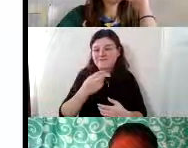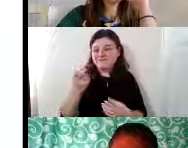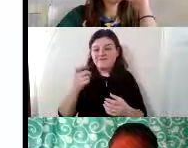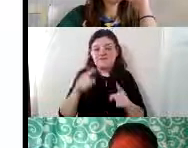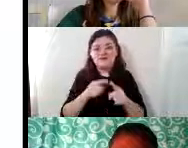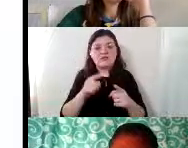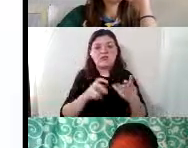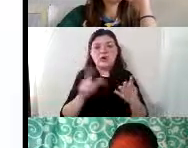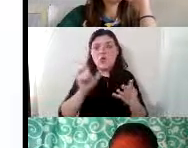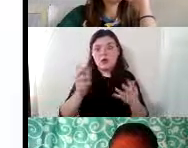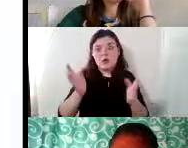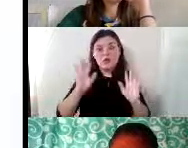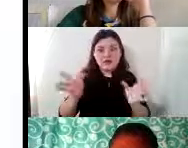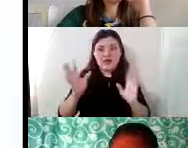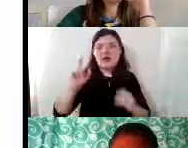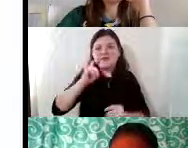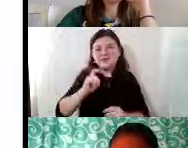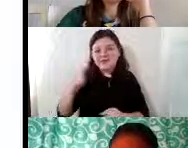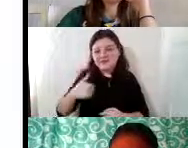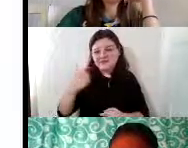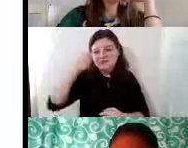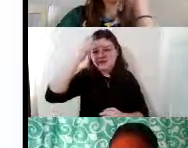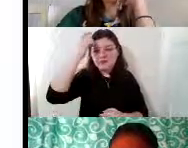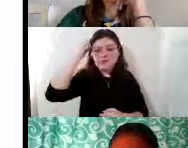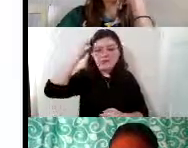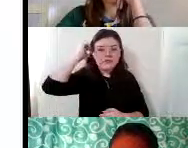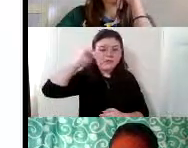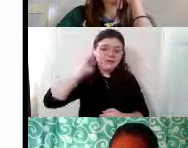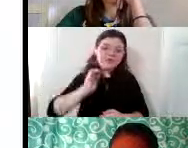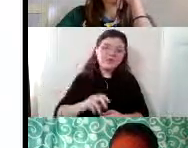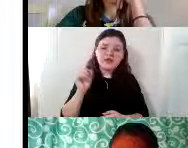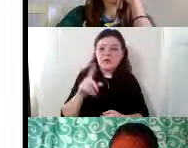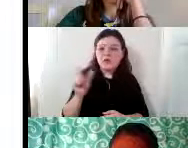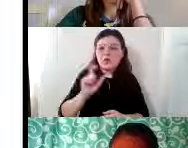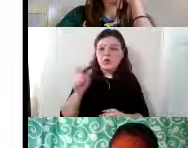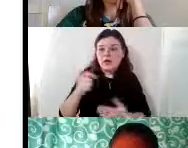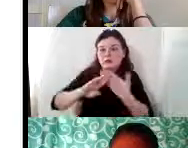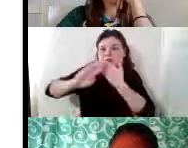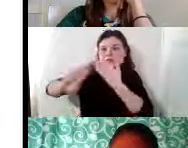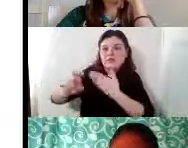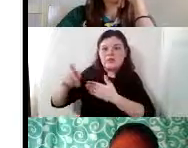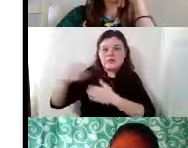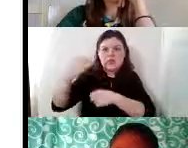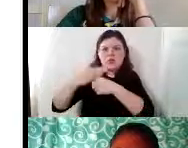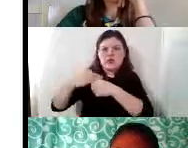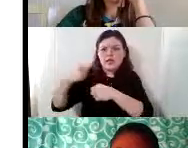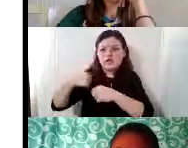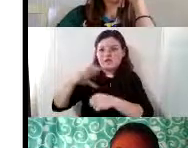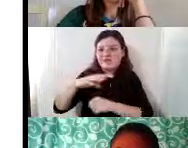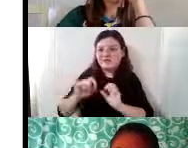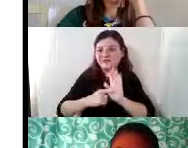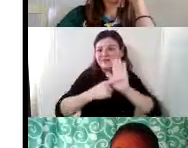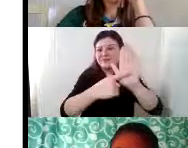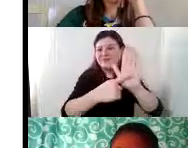vivimos el abuso sexual. Sí, también cuando no se vive, cuando lo estamos previniendo. Miren, aquí lo tengo, de hecho, ese. Cuando ya se